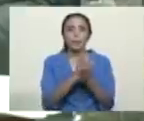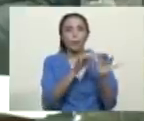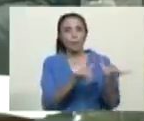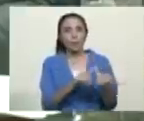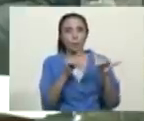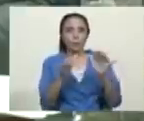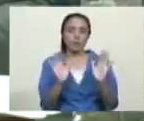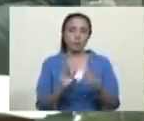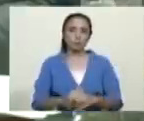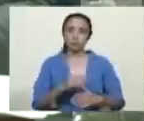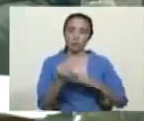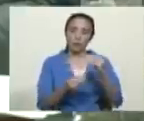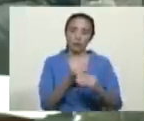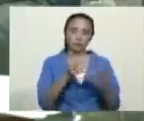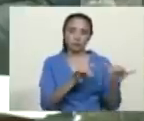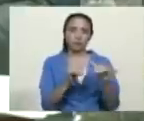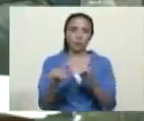concluir,